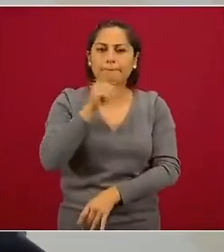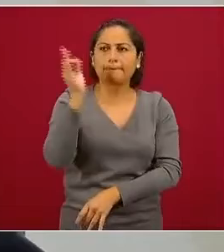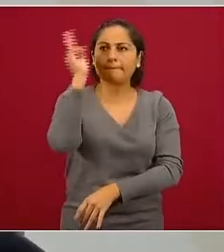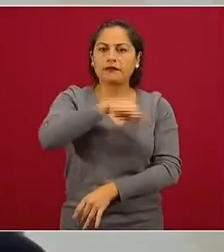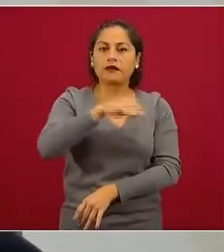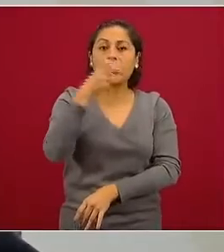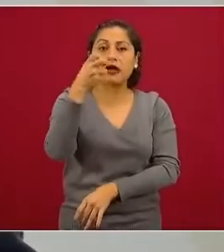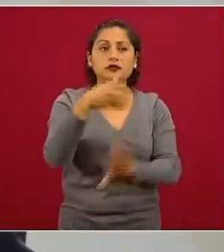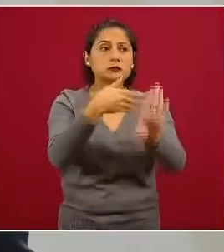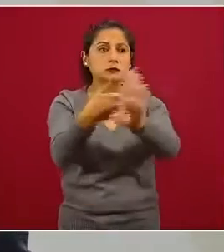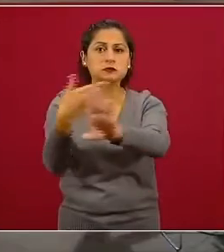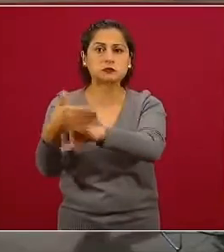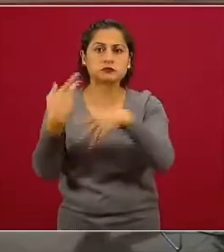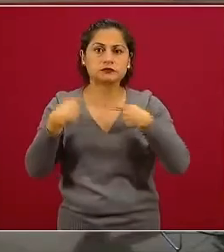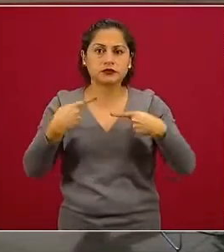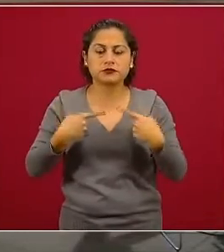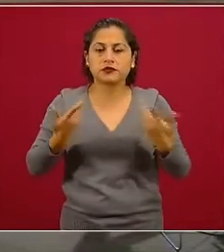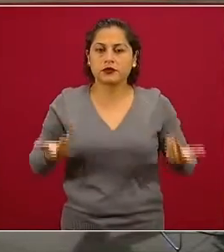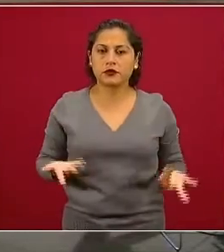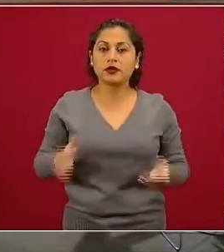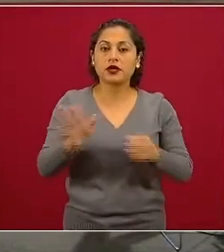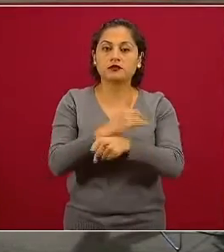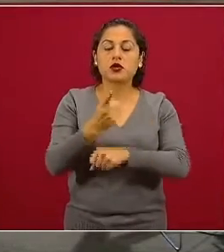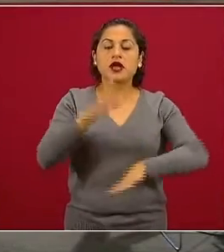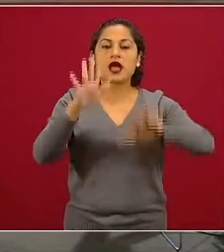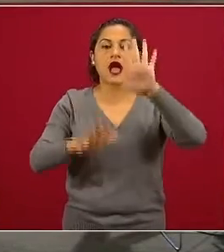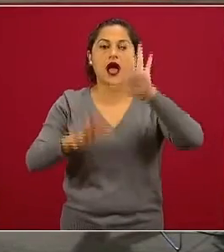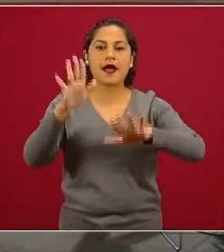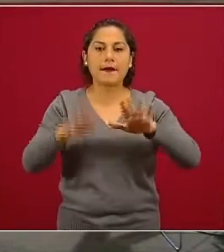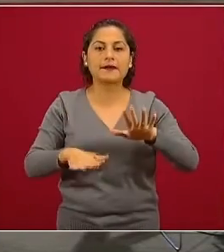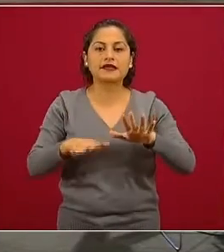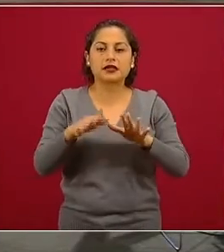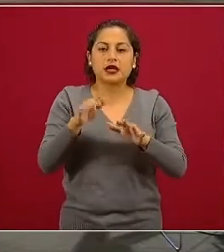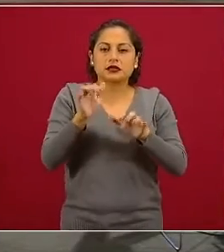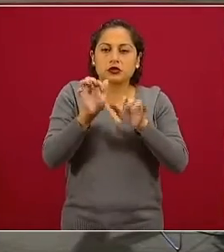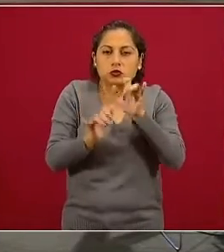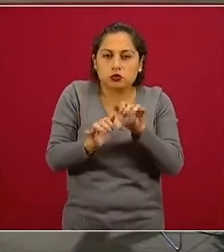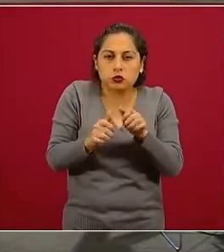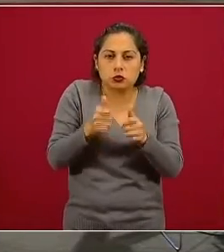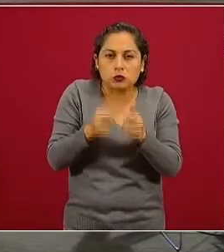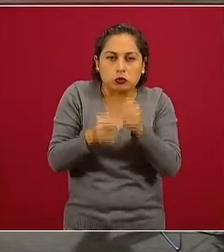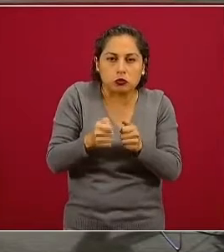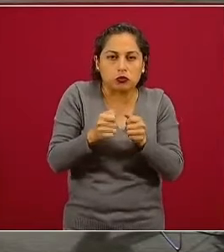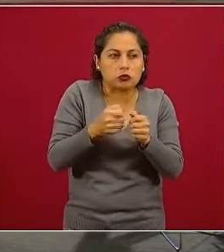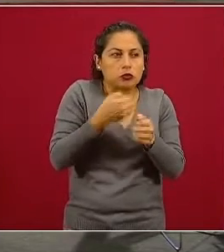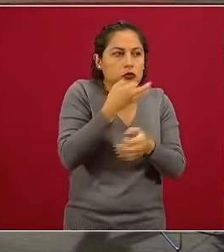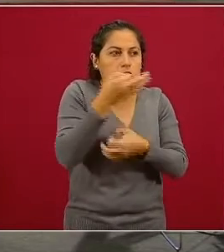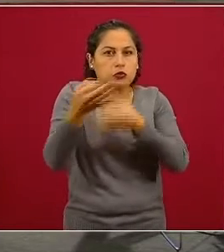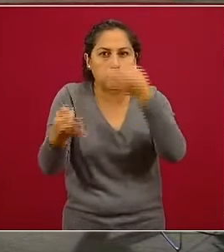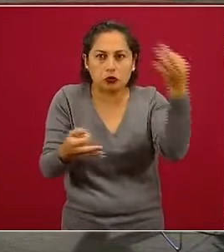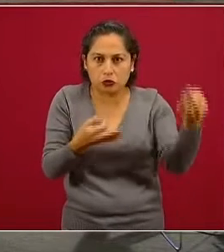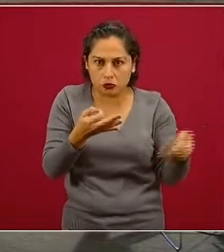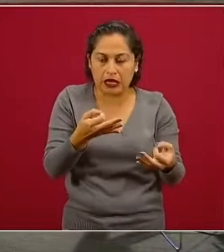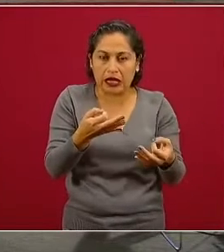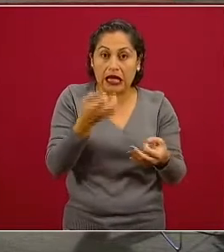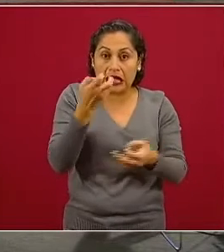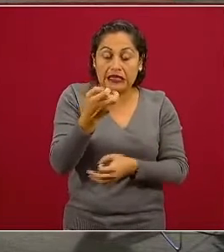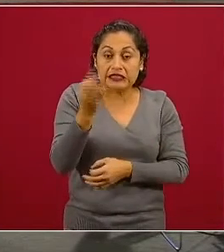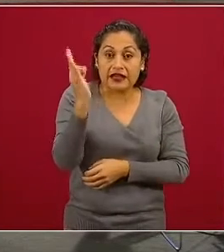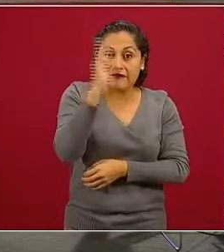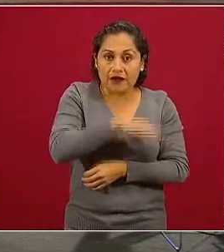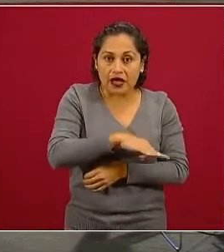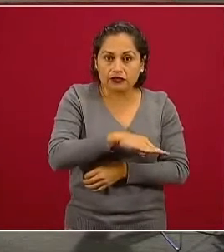pausa, y solamente en este momento, cuando estamos seguros de lo que estamos diciendo, de dónde vienen las informaciones, allá compartirlas,